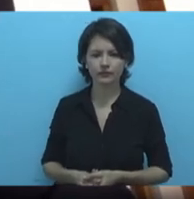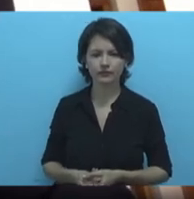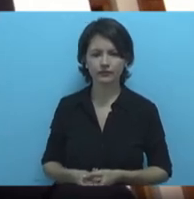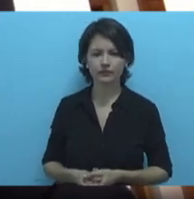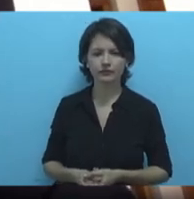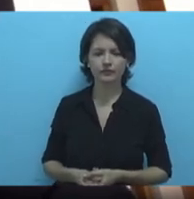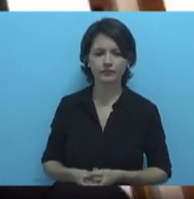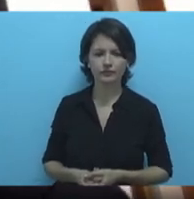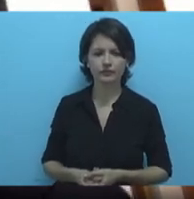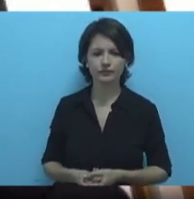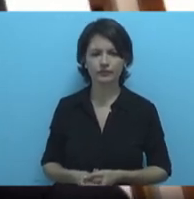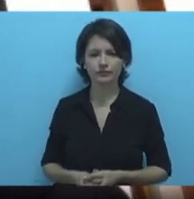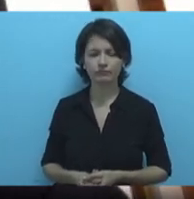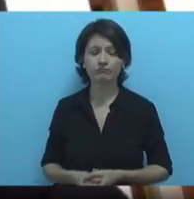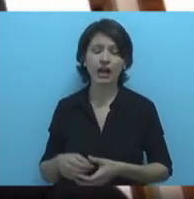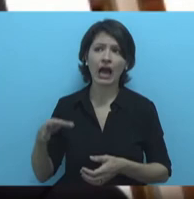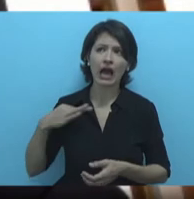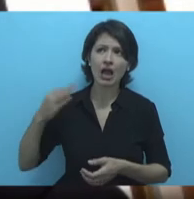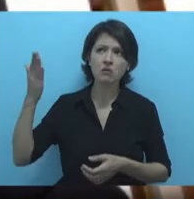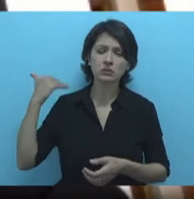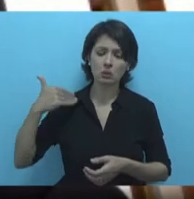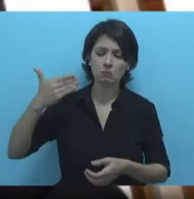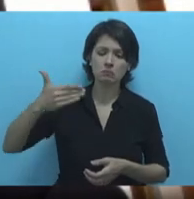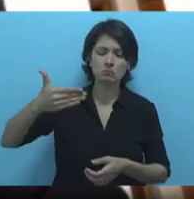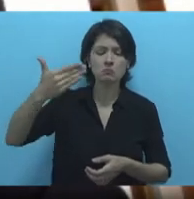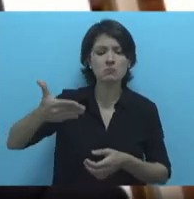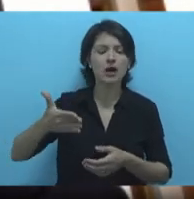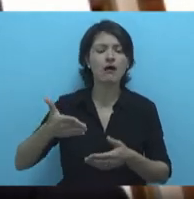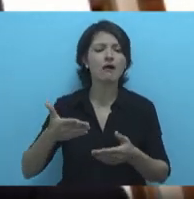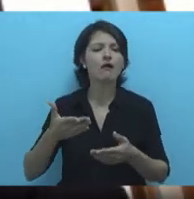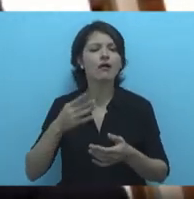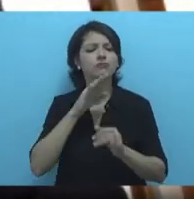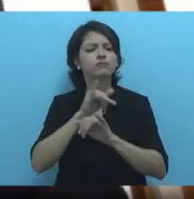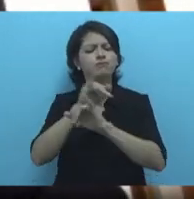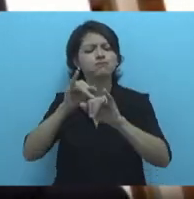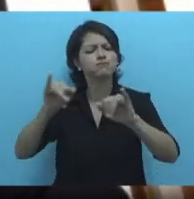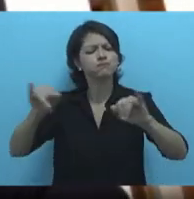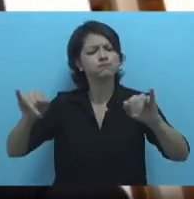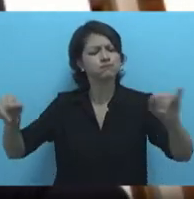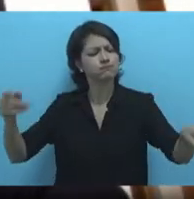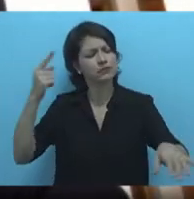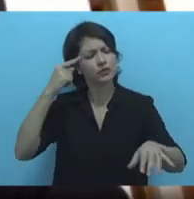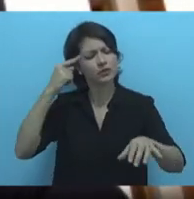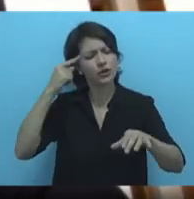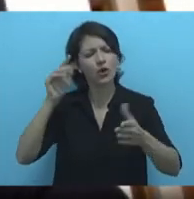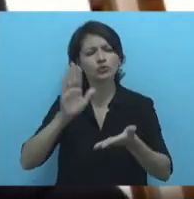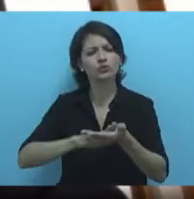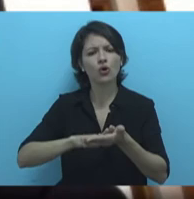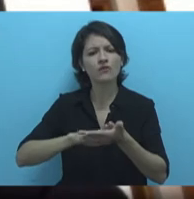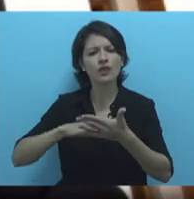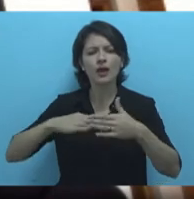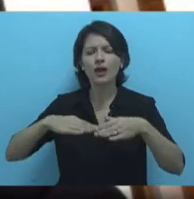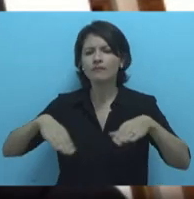ha avanzado en los últimos años sobre la concientización sobre la igualdad de género existente la legislación viene